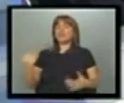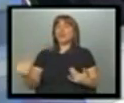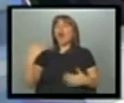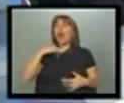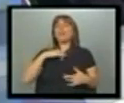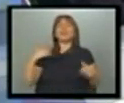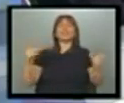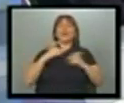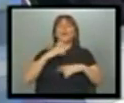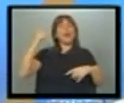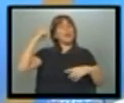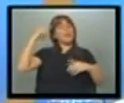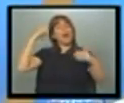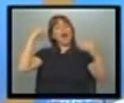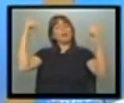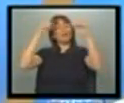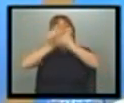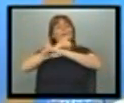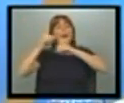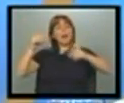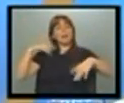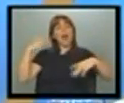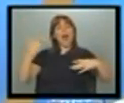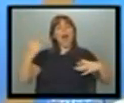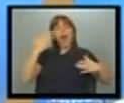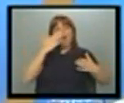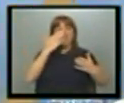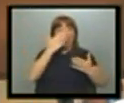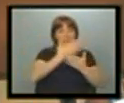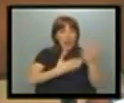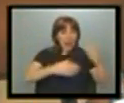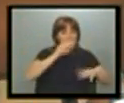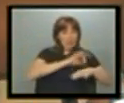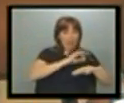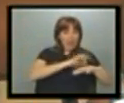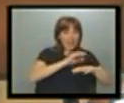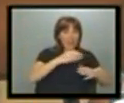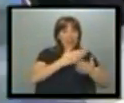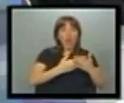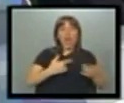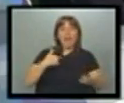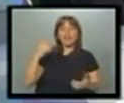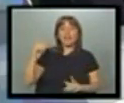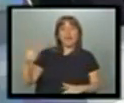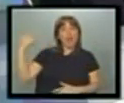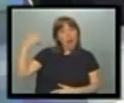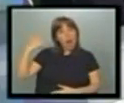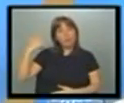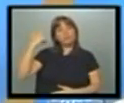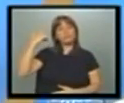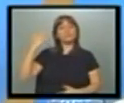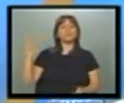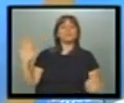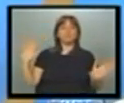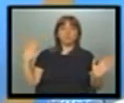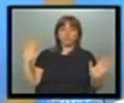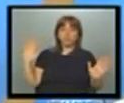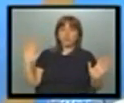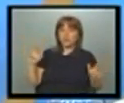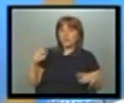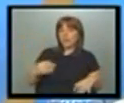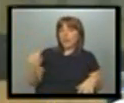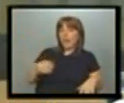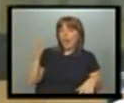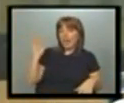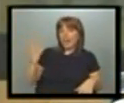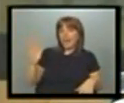al psicólogo, al psiquiatra. Presenta incluso certificados que hasta intentó suicidarse por esta situación. En ese caso está bien la demanda. Y